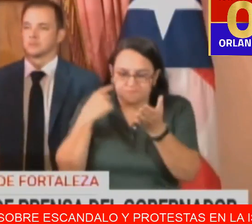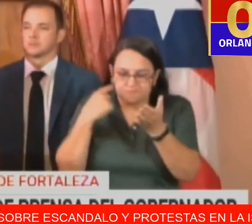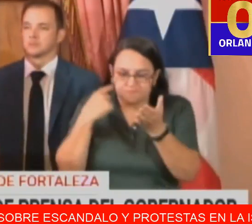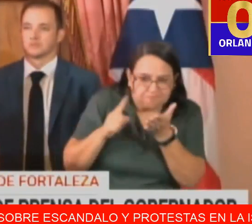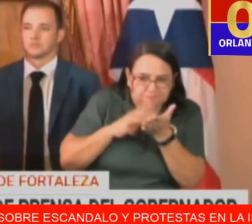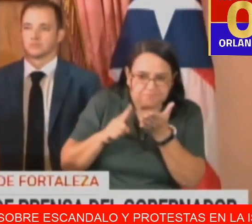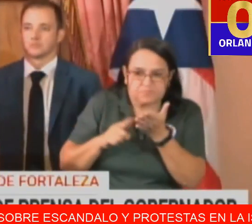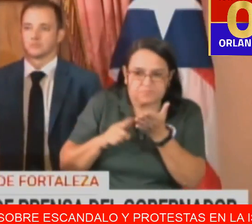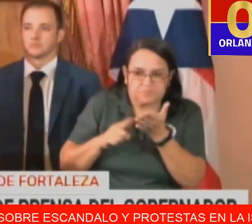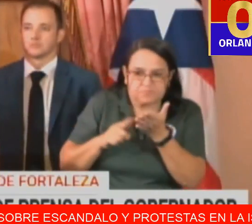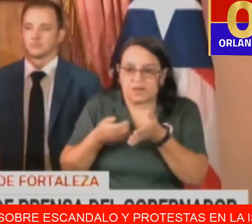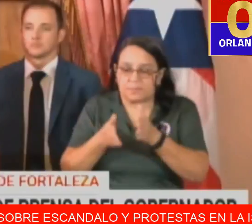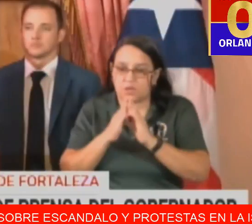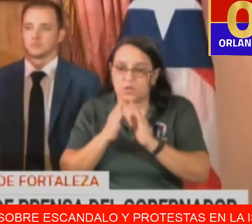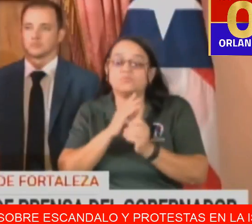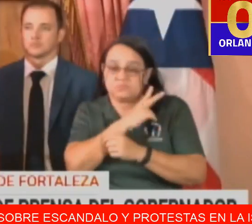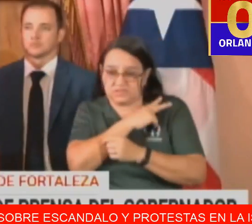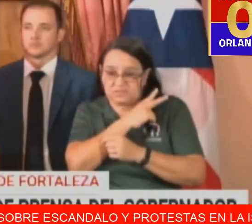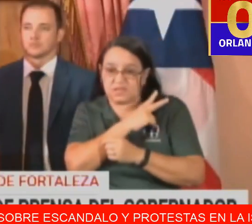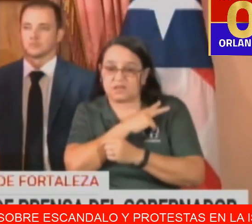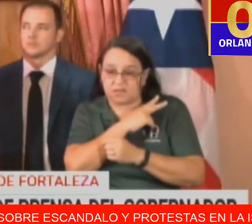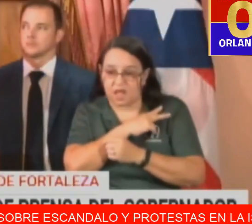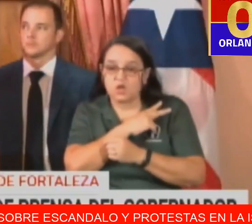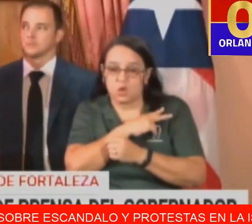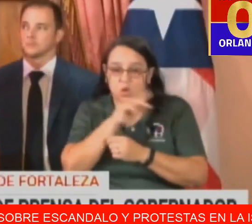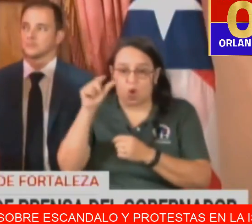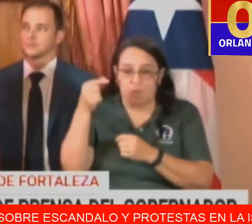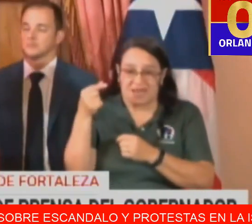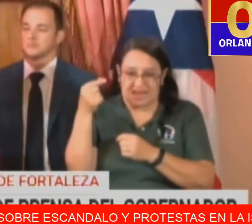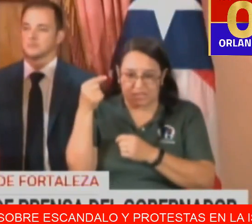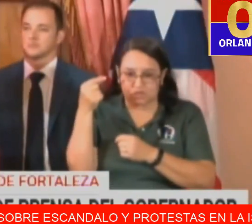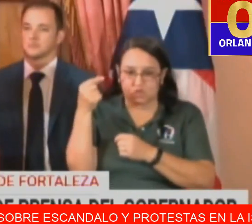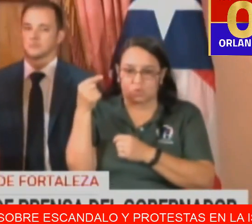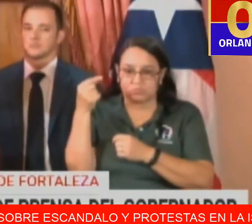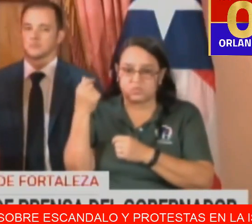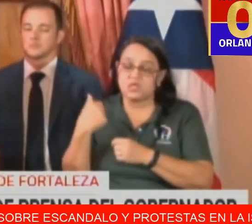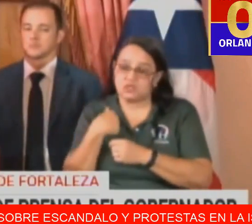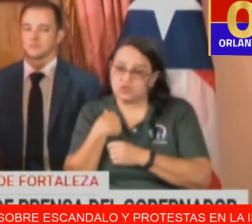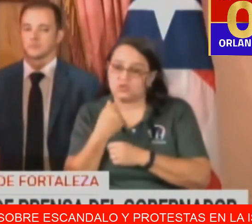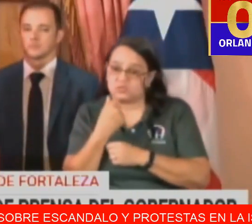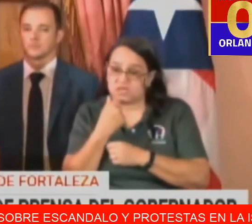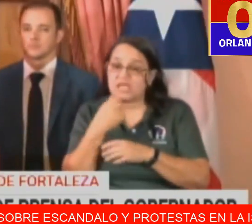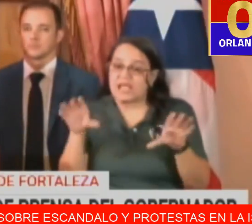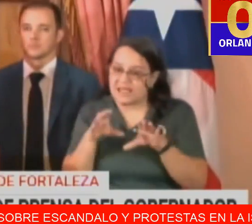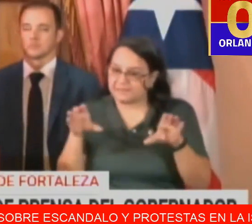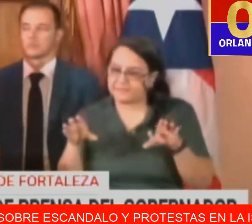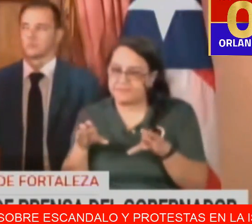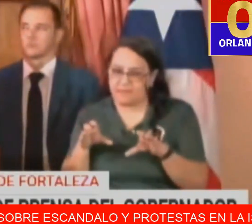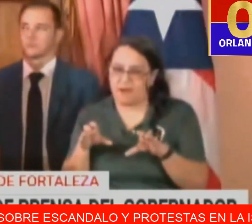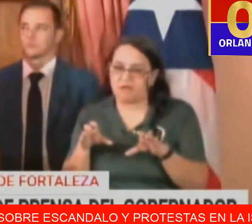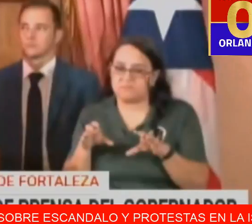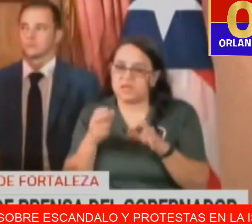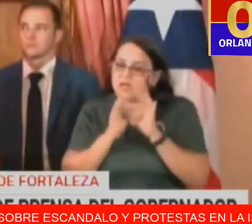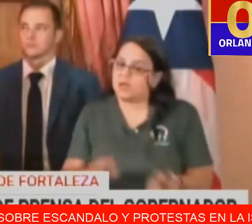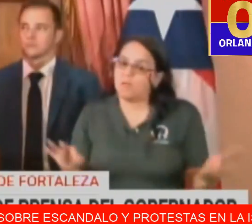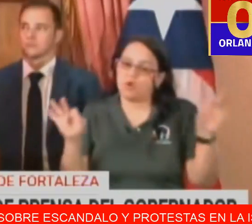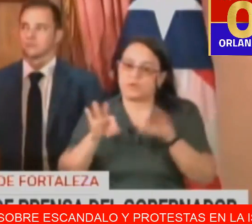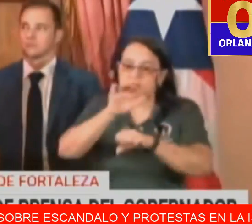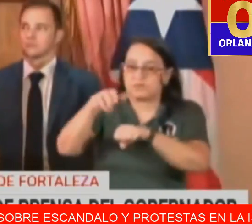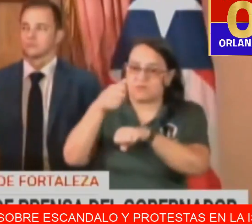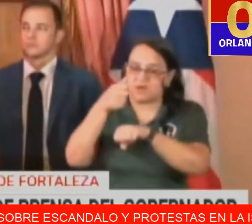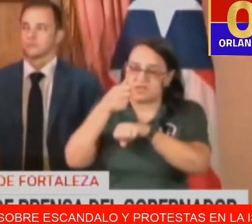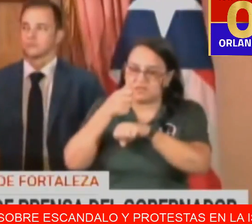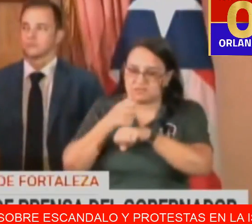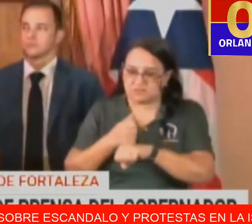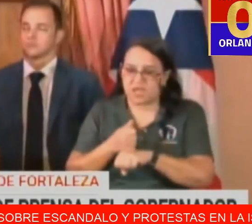mismo secretario de la Gobernación en aquel momento y no le dije que lo hiciera, ¿verdad? Era importante establecer